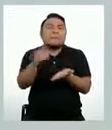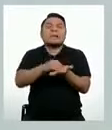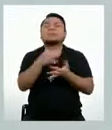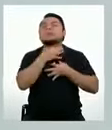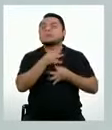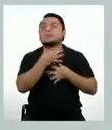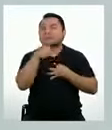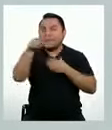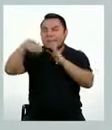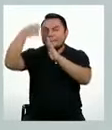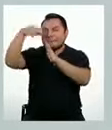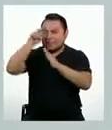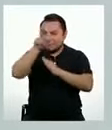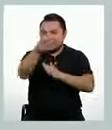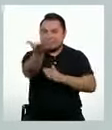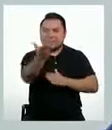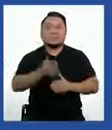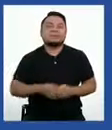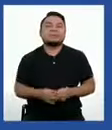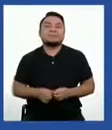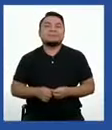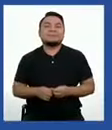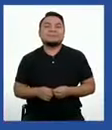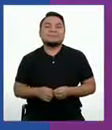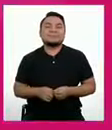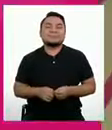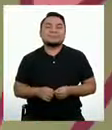interesante que veas en el video. Comencemos.